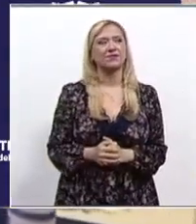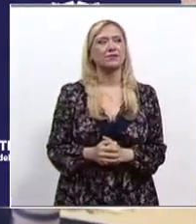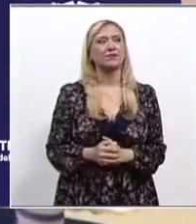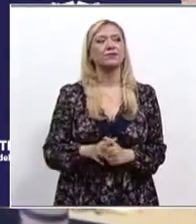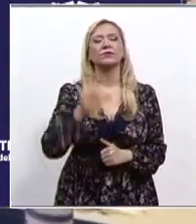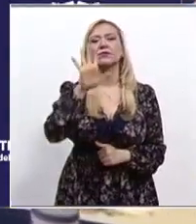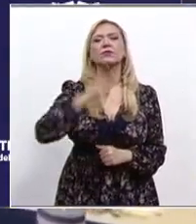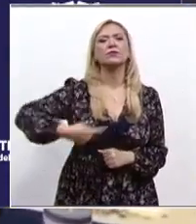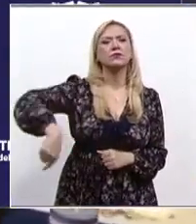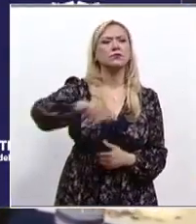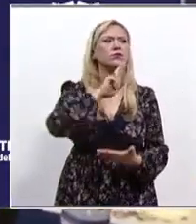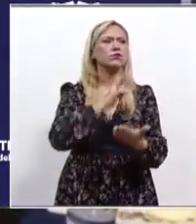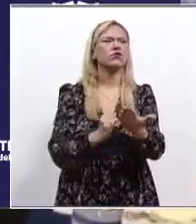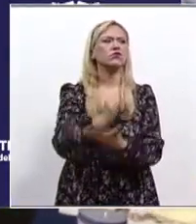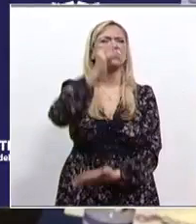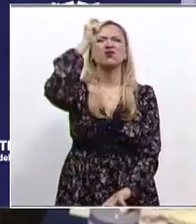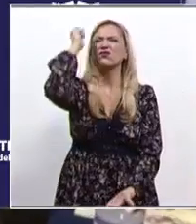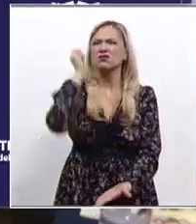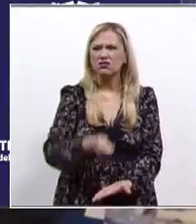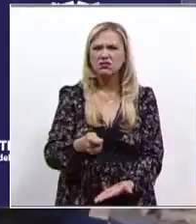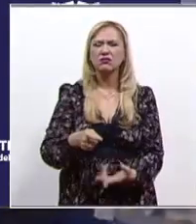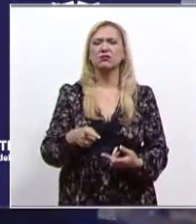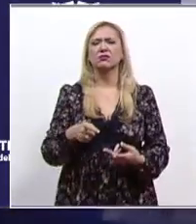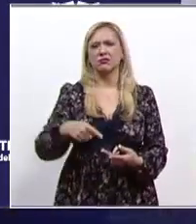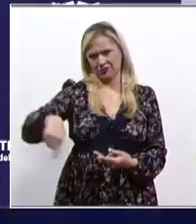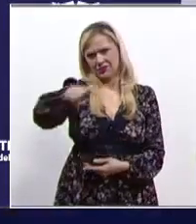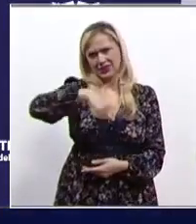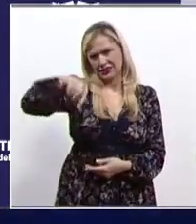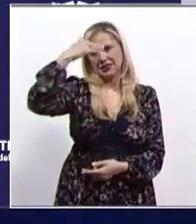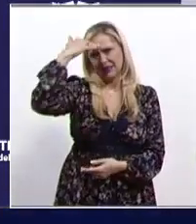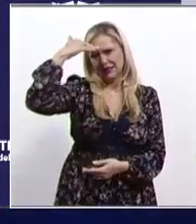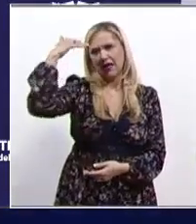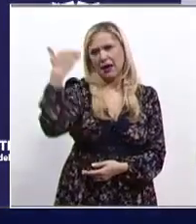Nuestras resoluciones, y lo sabemos, si es una